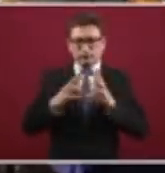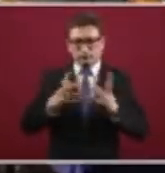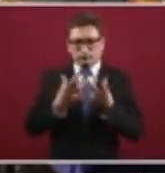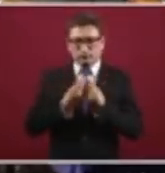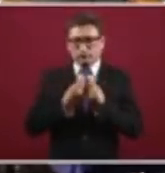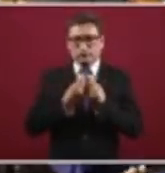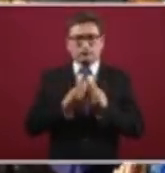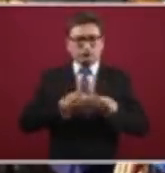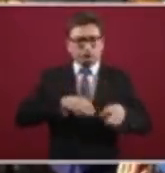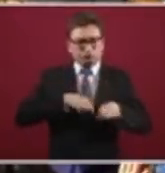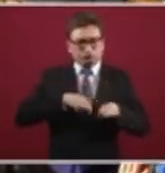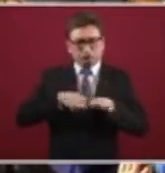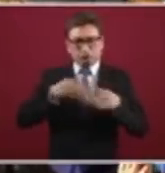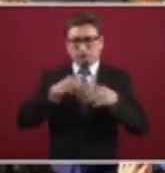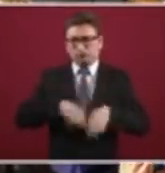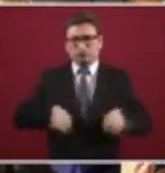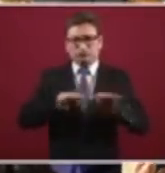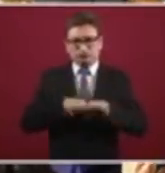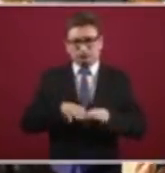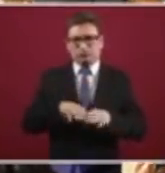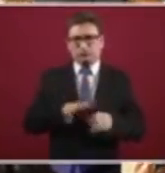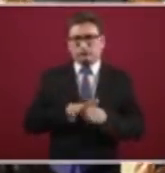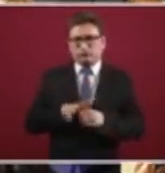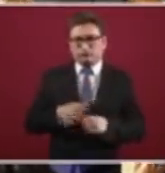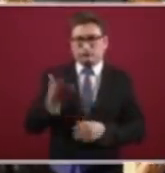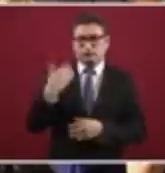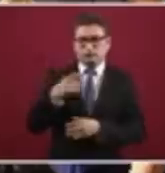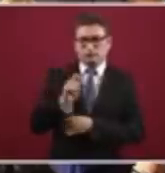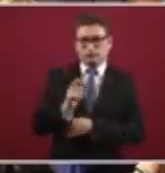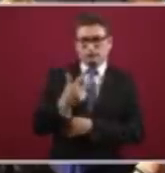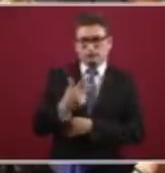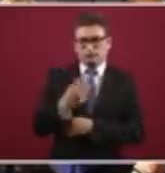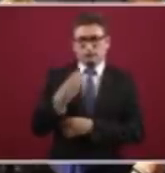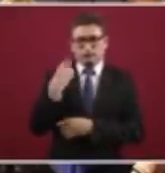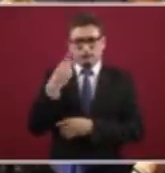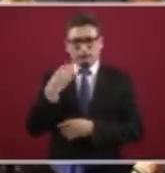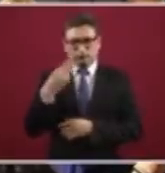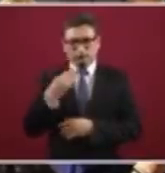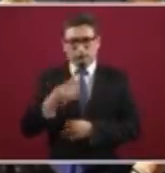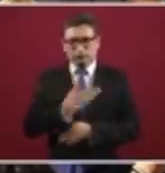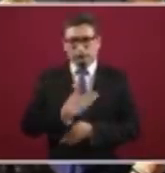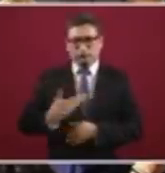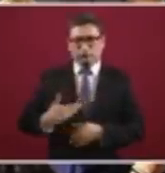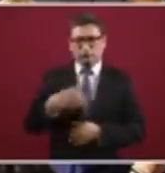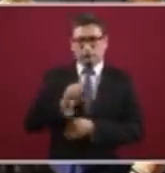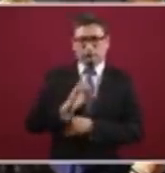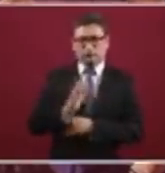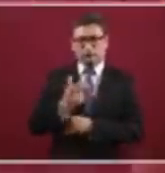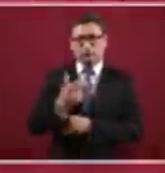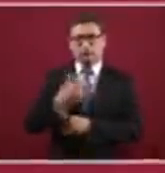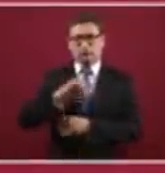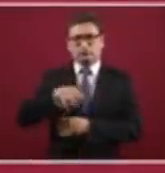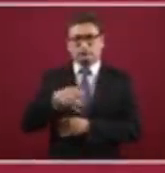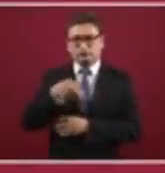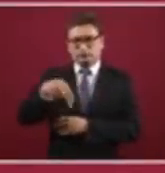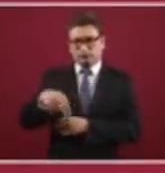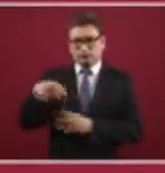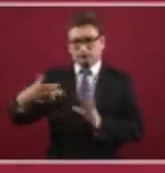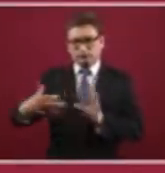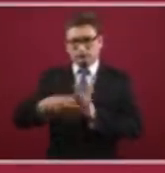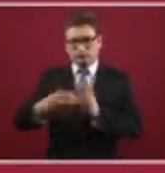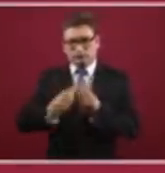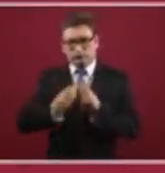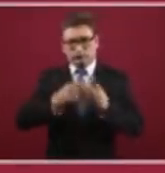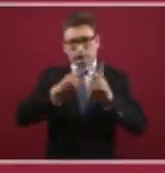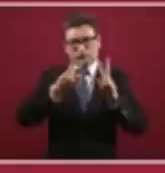se han sostenido una de ellas el pasado 28 de marzo con el presidente de la suprema corte de justicia de la nación uno de los